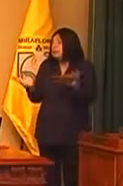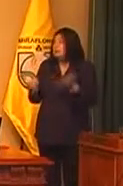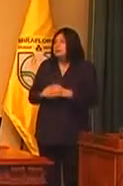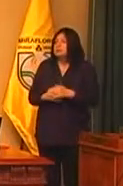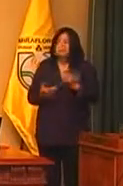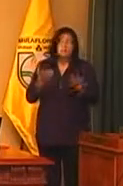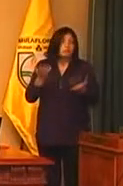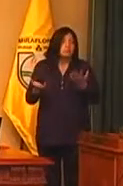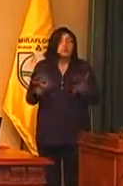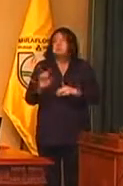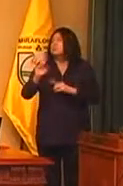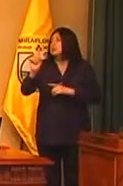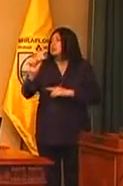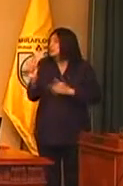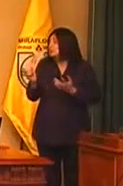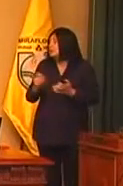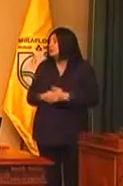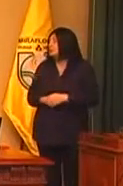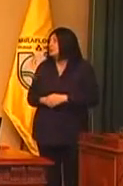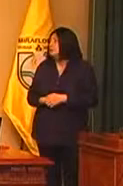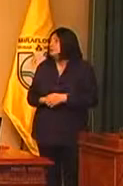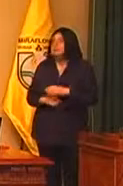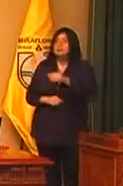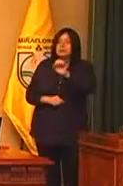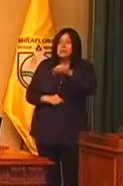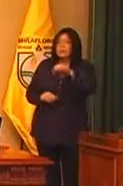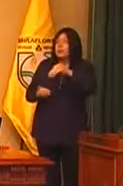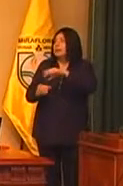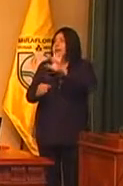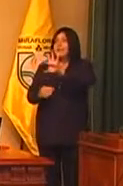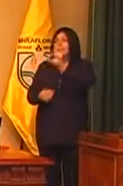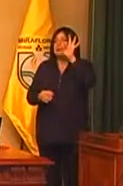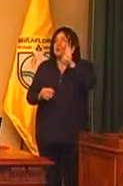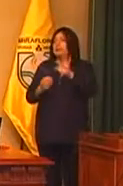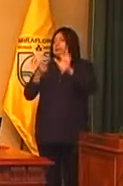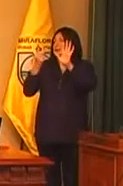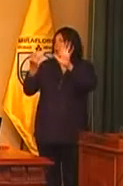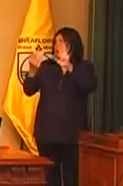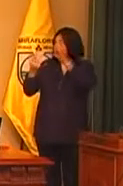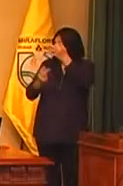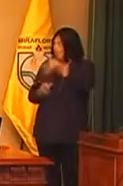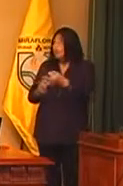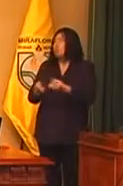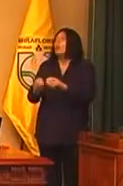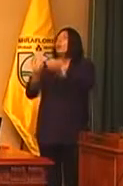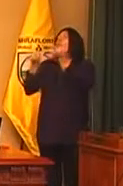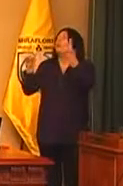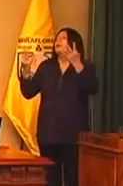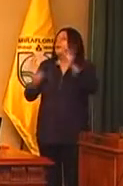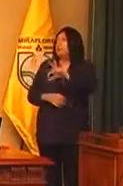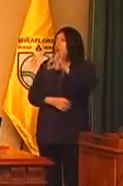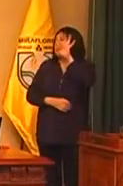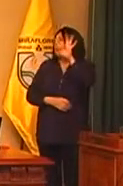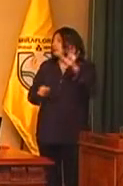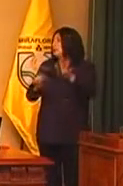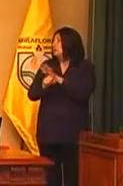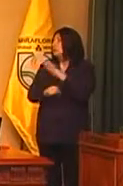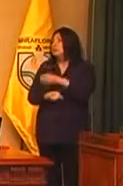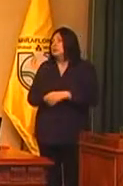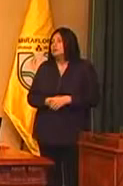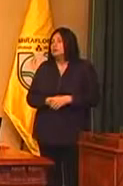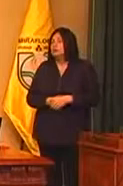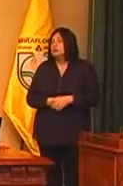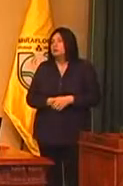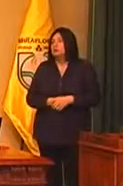De repente preguntarse, se van a elegir a siete, ¿verdad? ¿Cuántos miembros se van a elegir en total? En